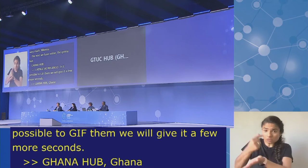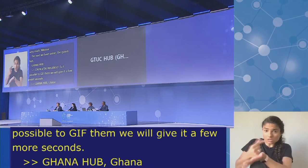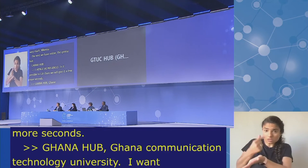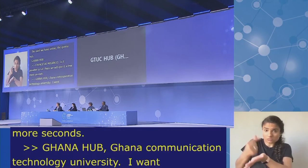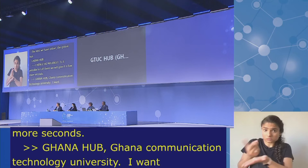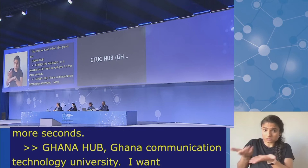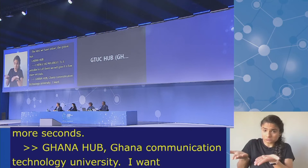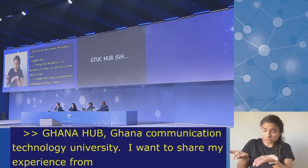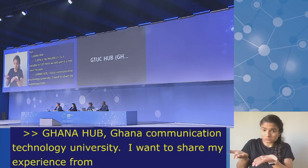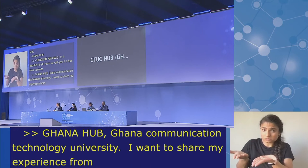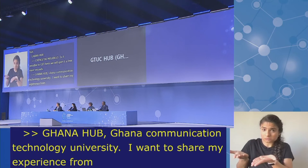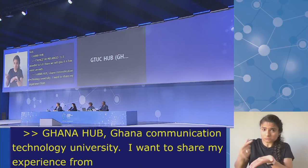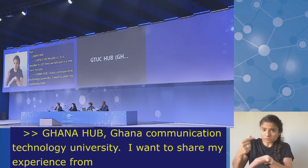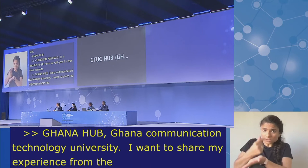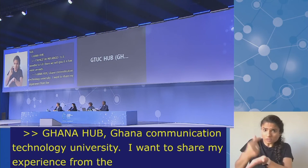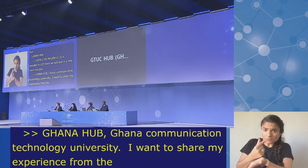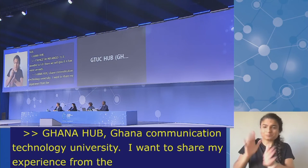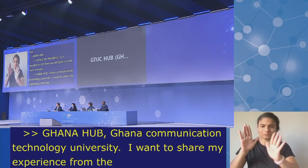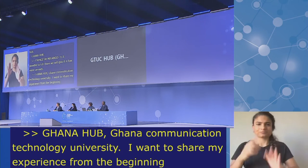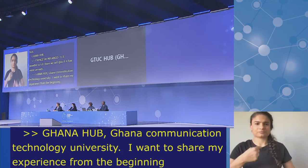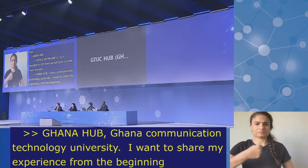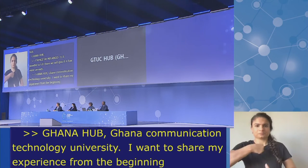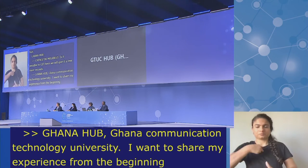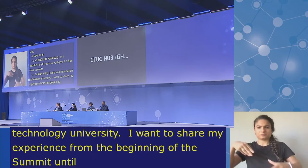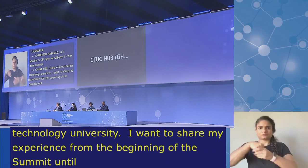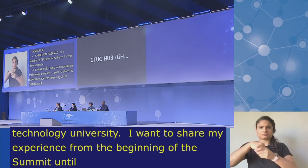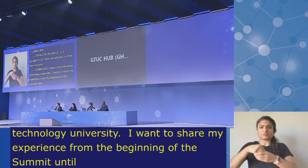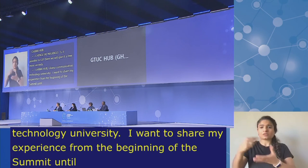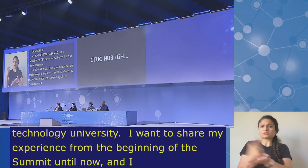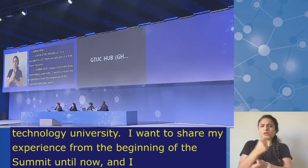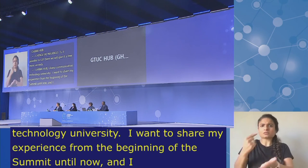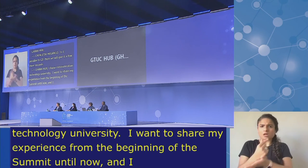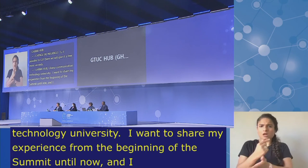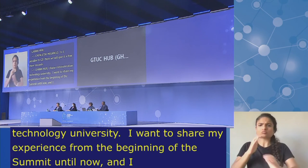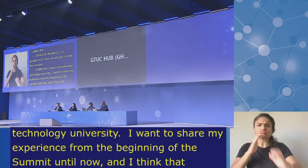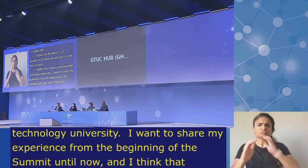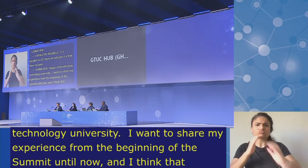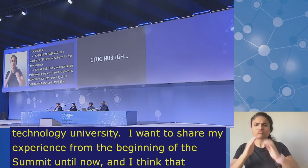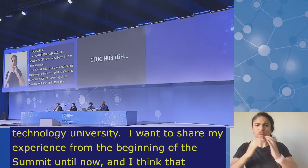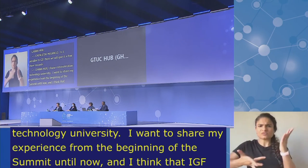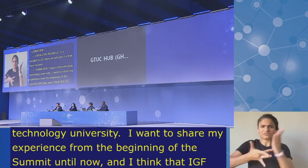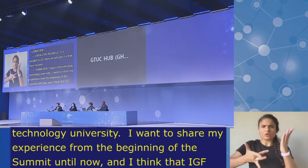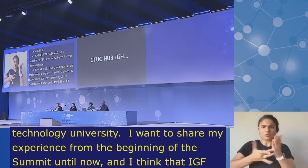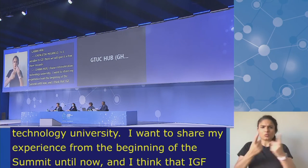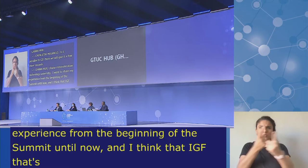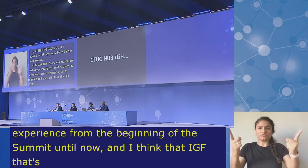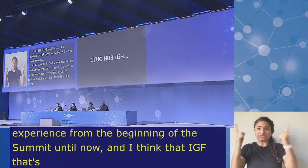Yo provengo de Ghana, represento a una de las universidades que se encuentra en mi país